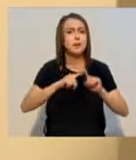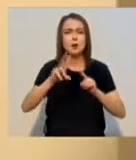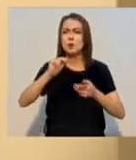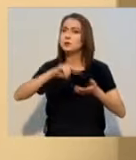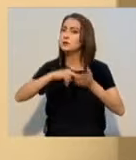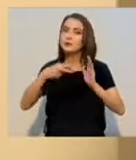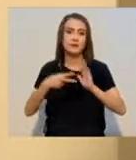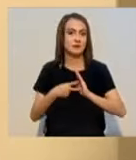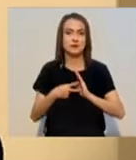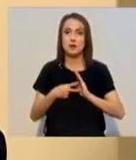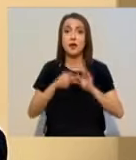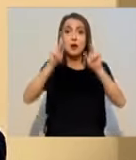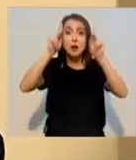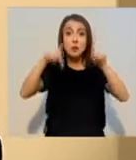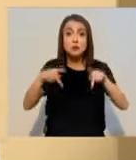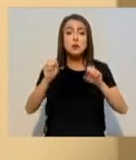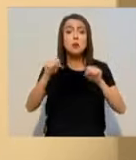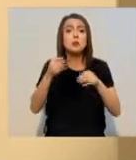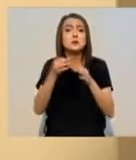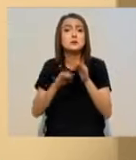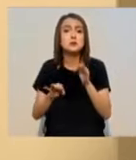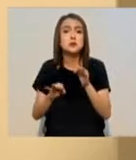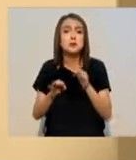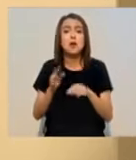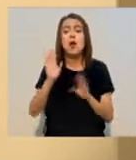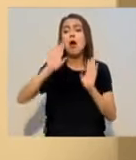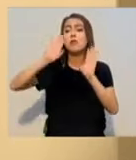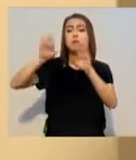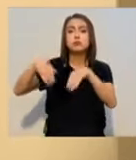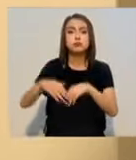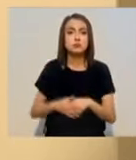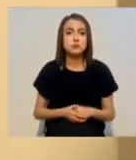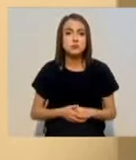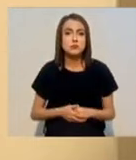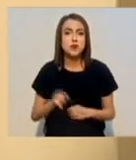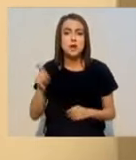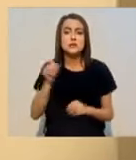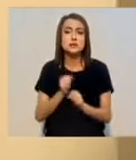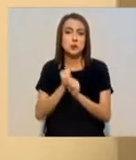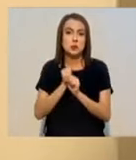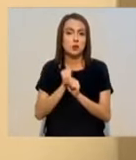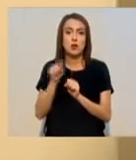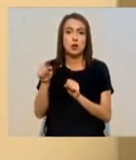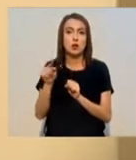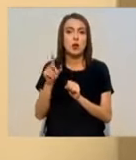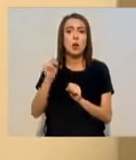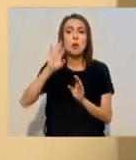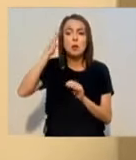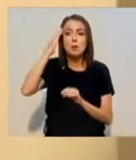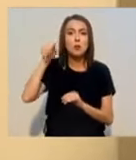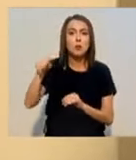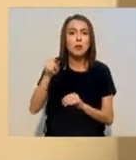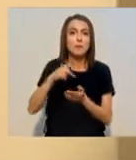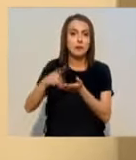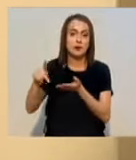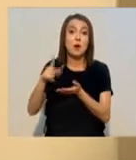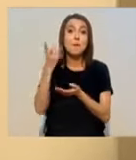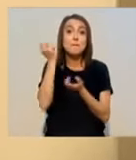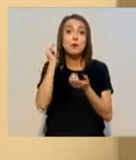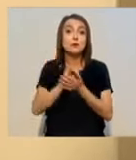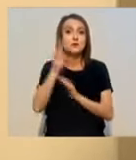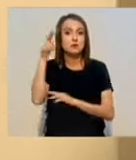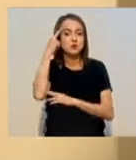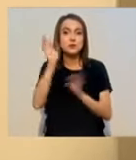no significa que la gente puede simplemente desentenderse de estar asegurado ante la caja. Entonces, por eso es tan